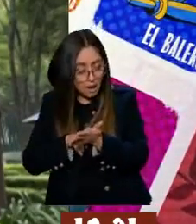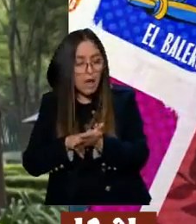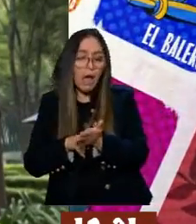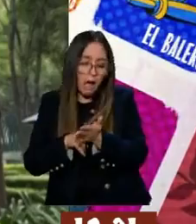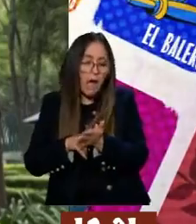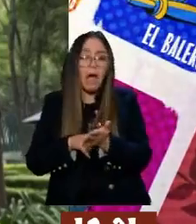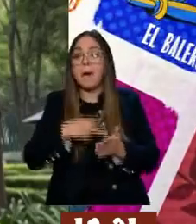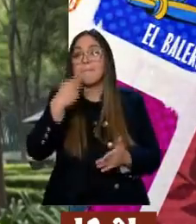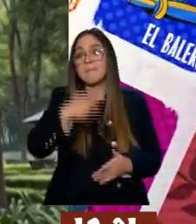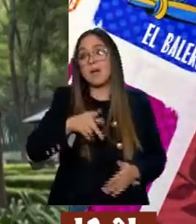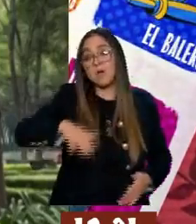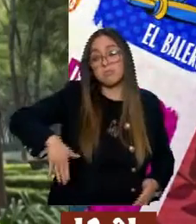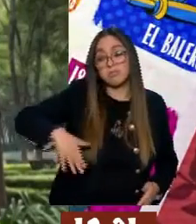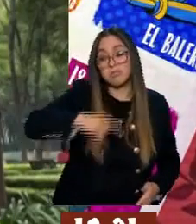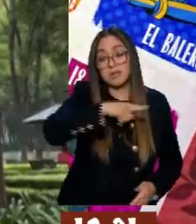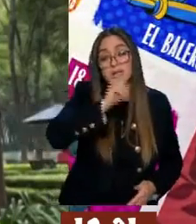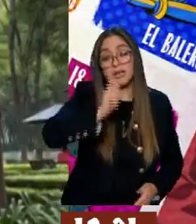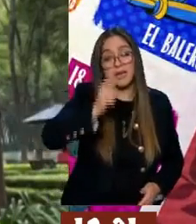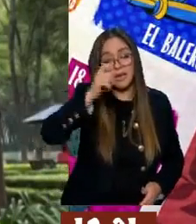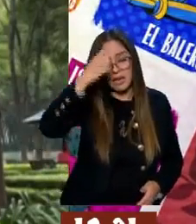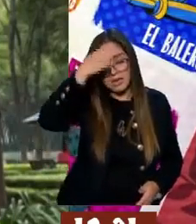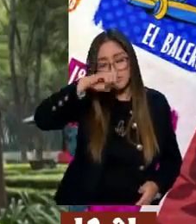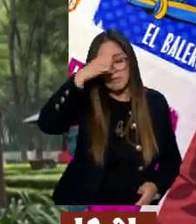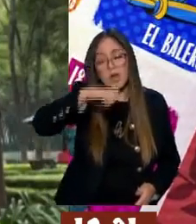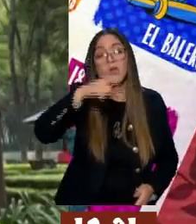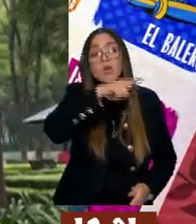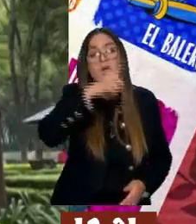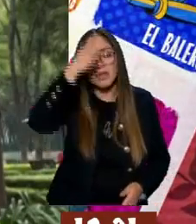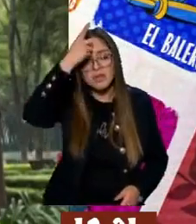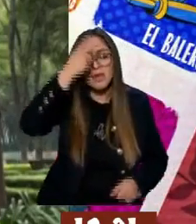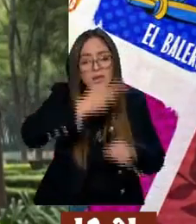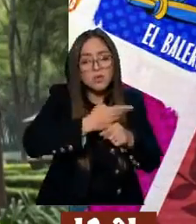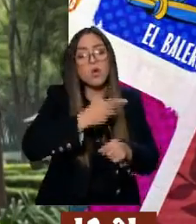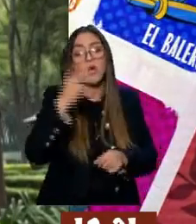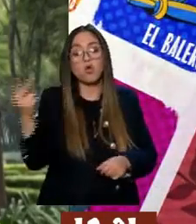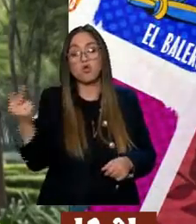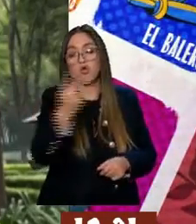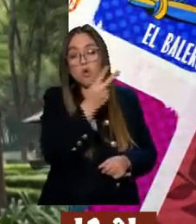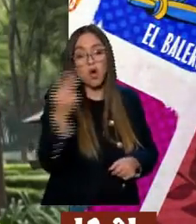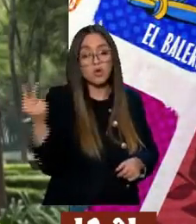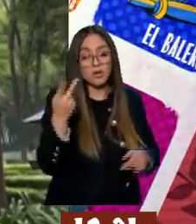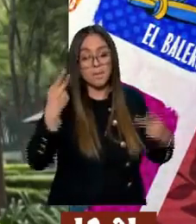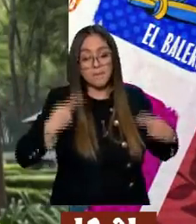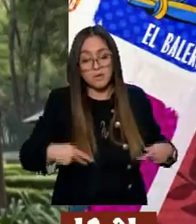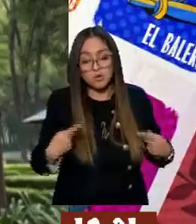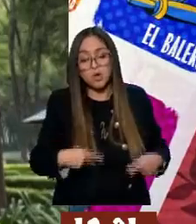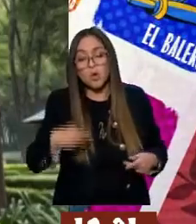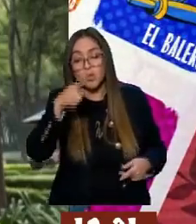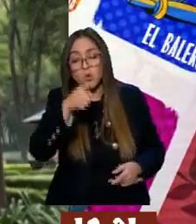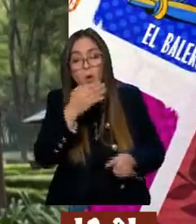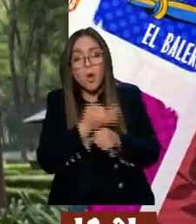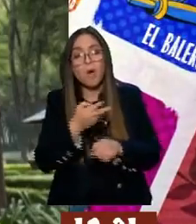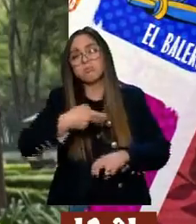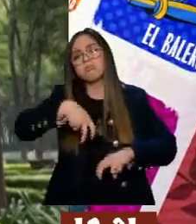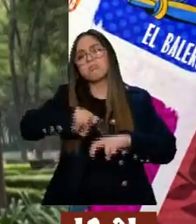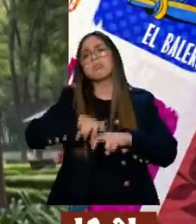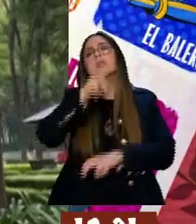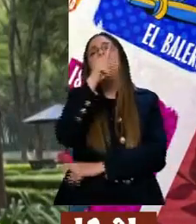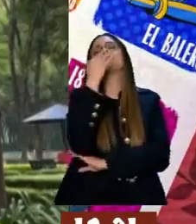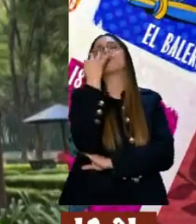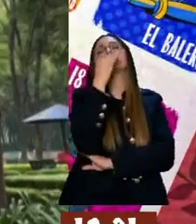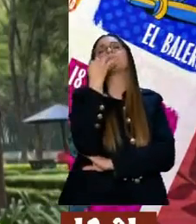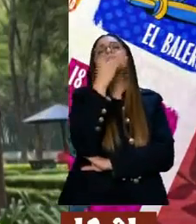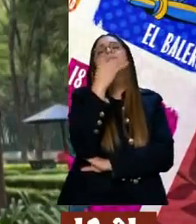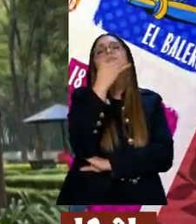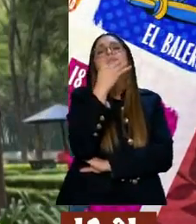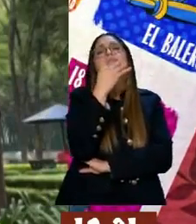como lo explicaba el director, se pone a dos personajes en la misma situación. No, tú como espectador te cuestionas, ¿no?